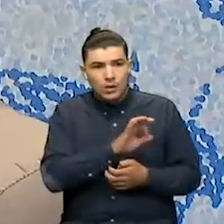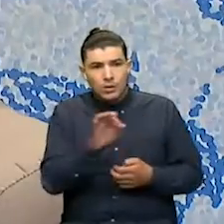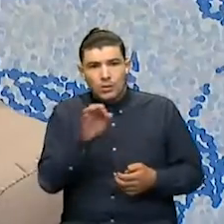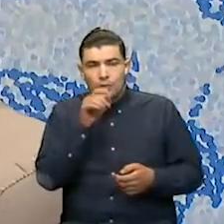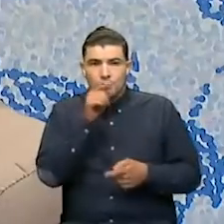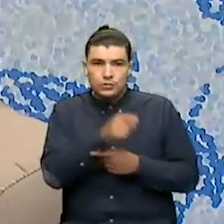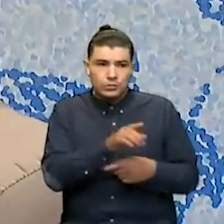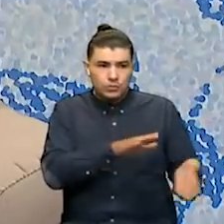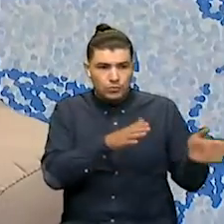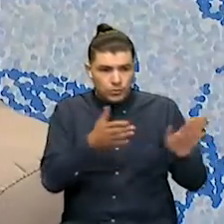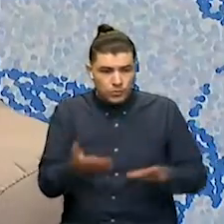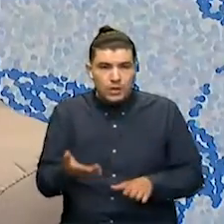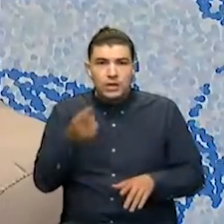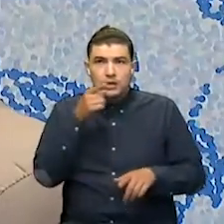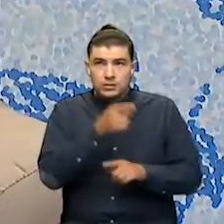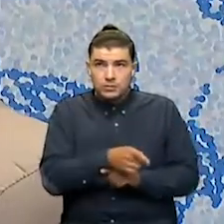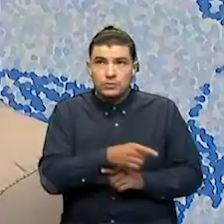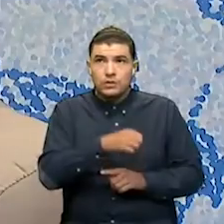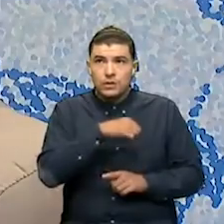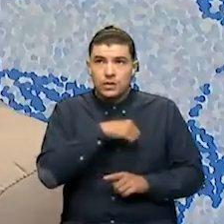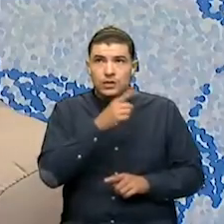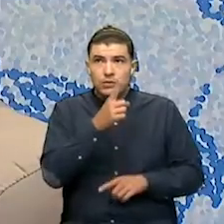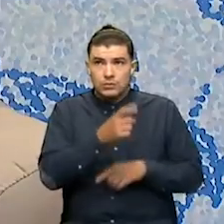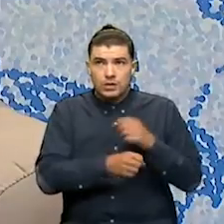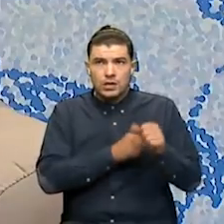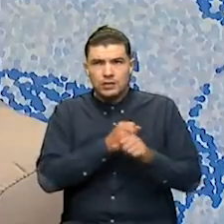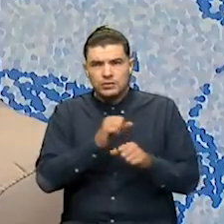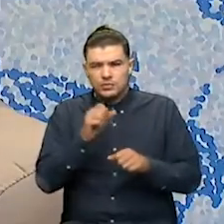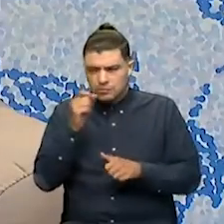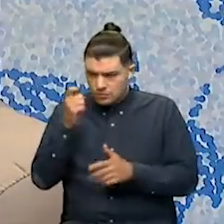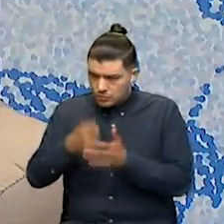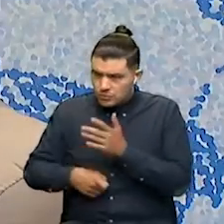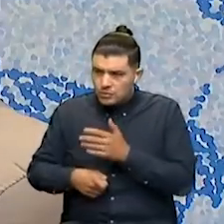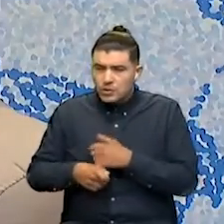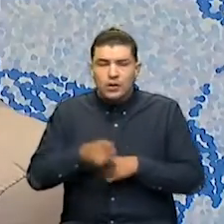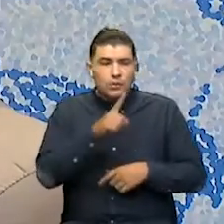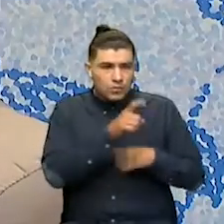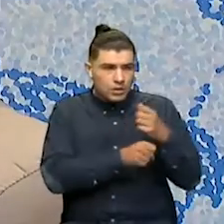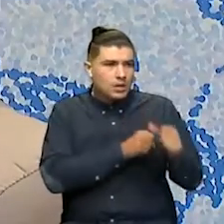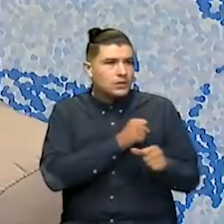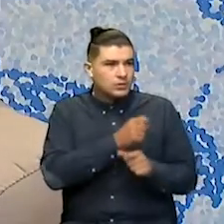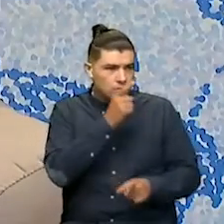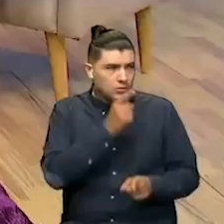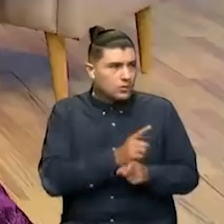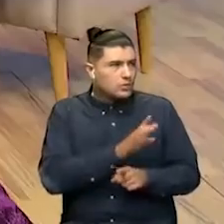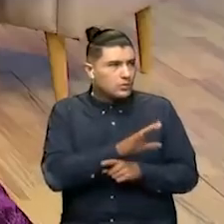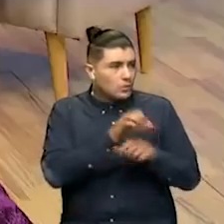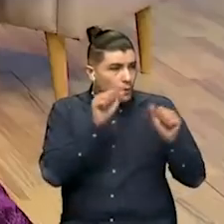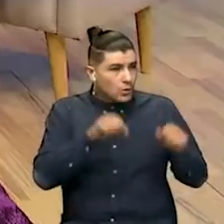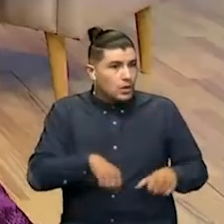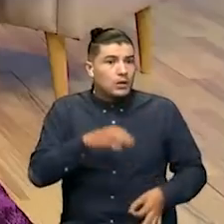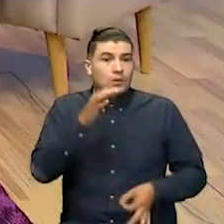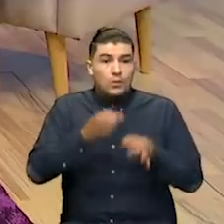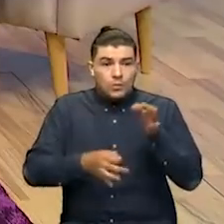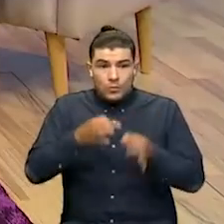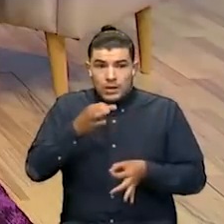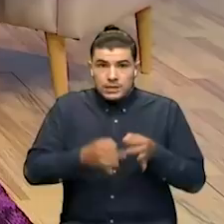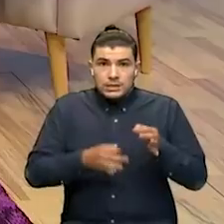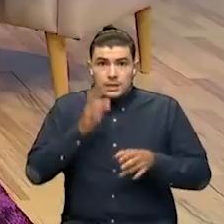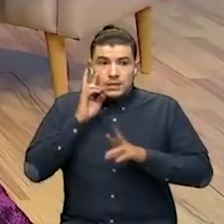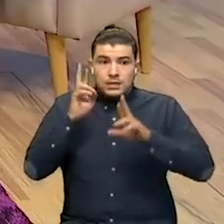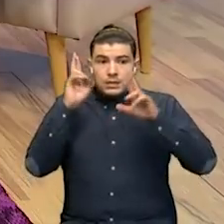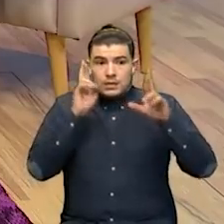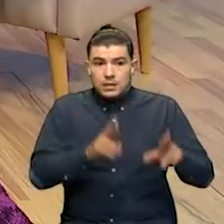evento en que fallezca. Ella tiene un año, creo, Doc, corríjame si estoy mal, señora. Un año para que un juez